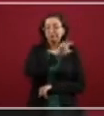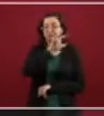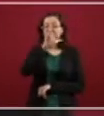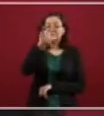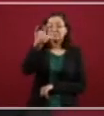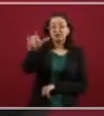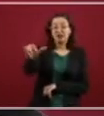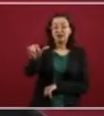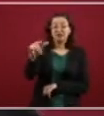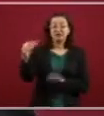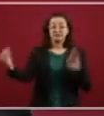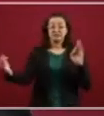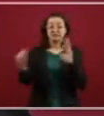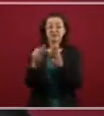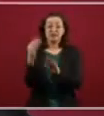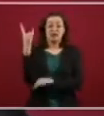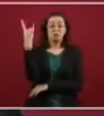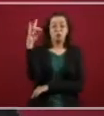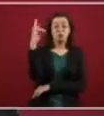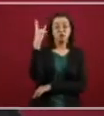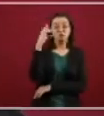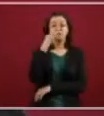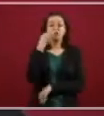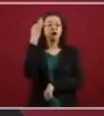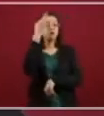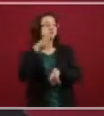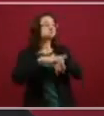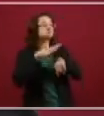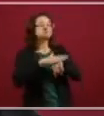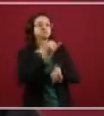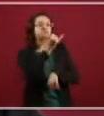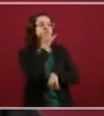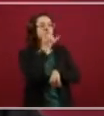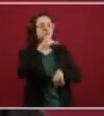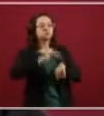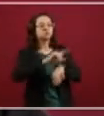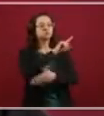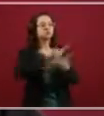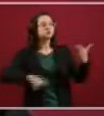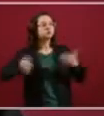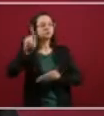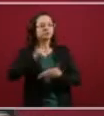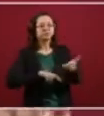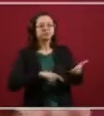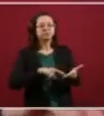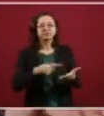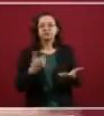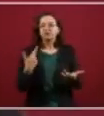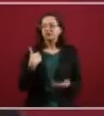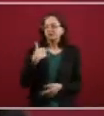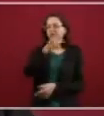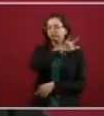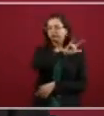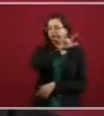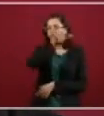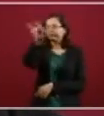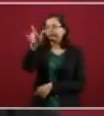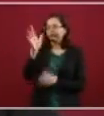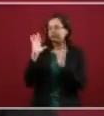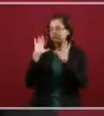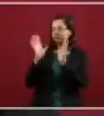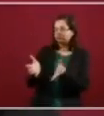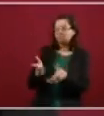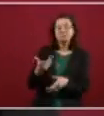de Bolivia les dijeron que no, que ese permiso ya no era el válido. Oiga, pero ya estoy aquí en vuelo. Sí,